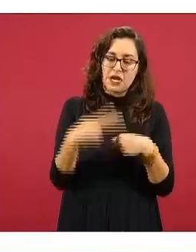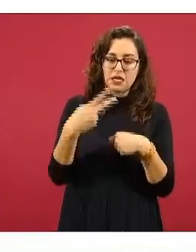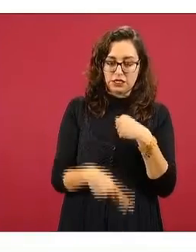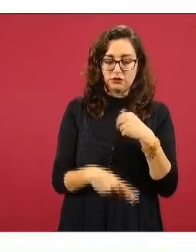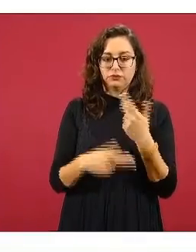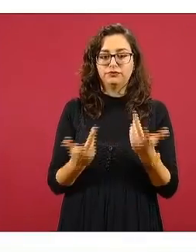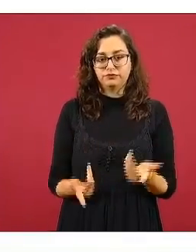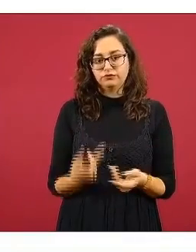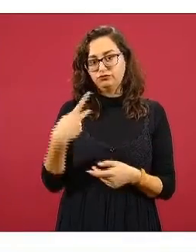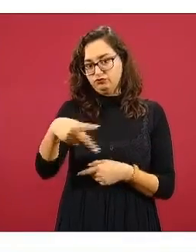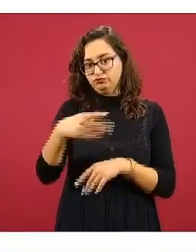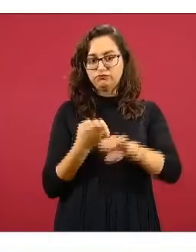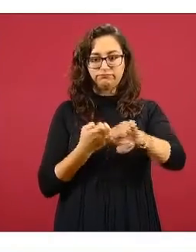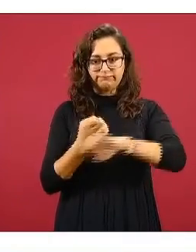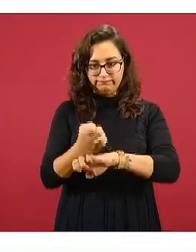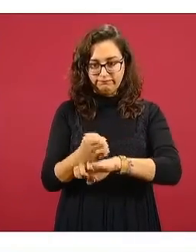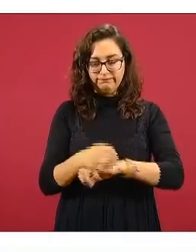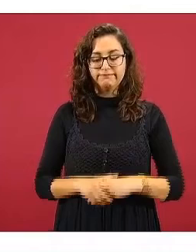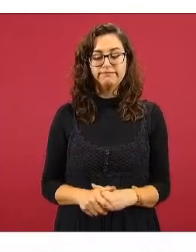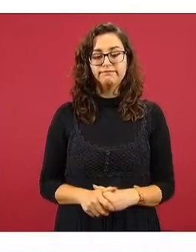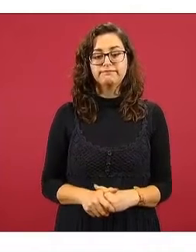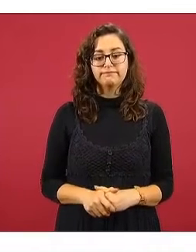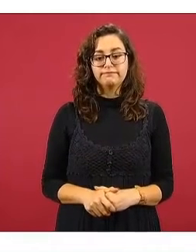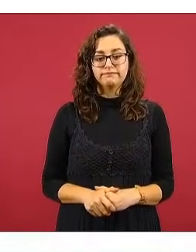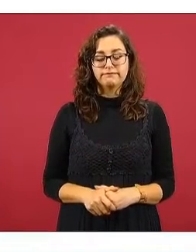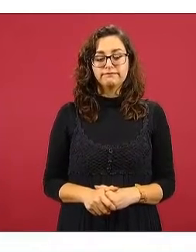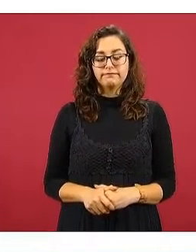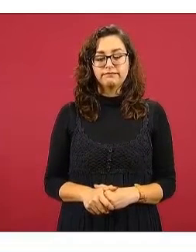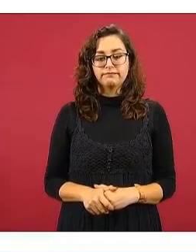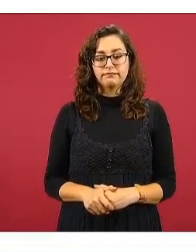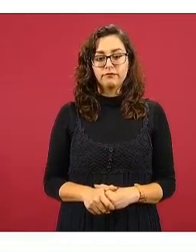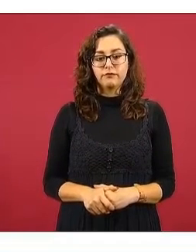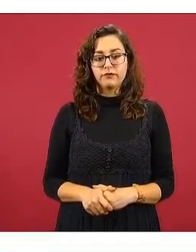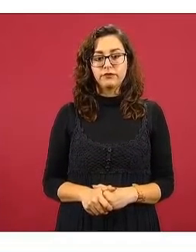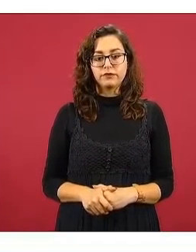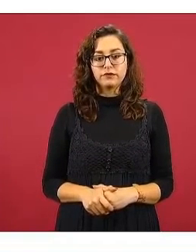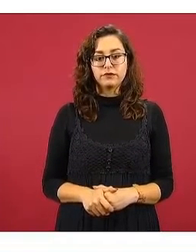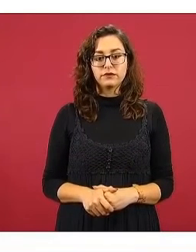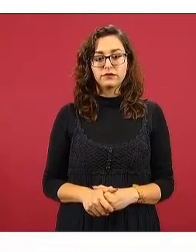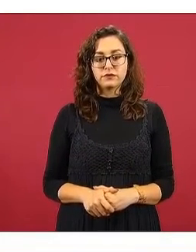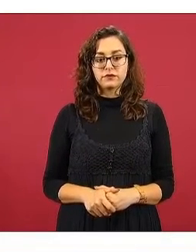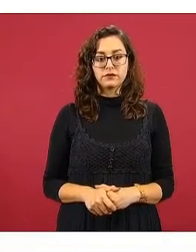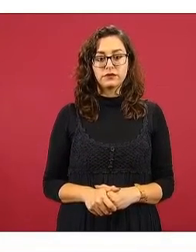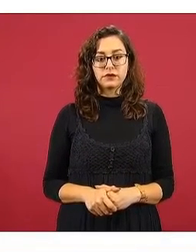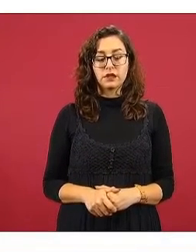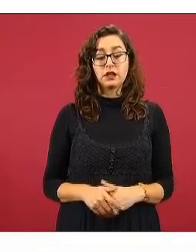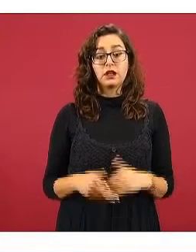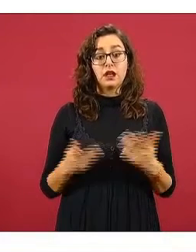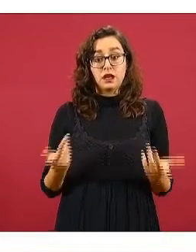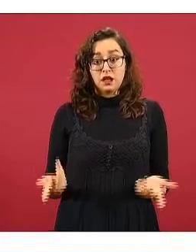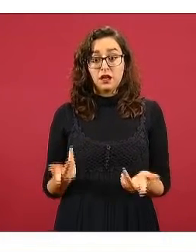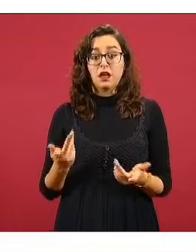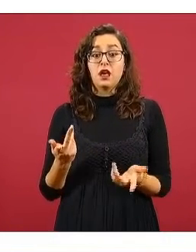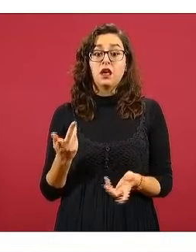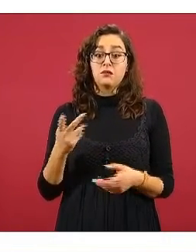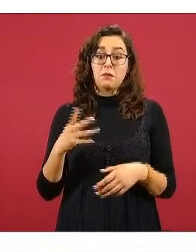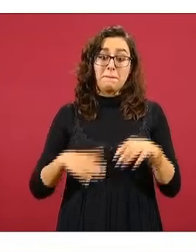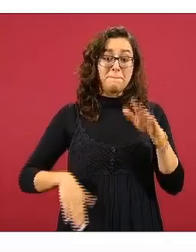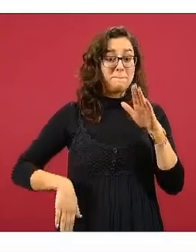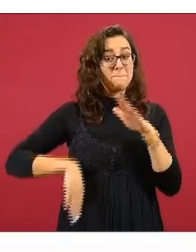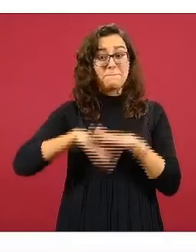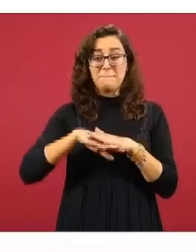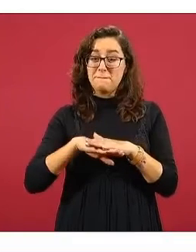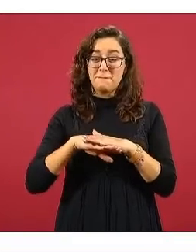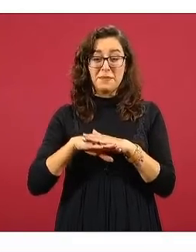en la cual se encuentran residiendo, recordando que a niveles de riesgo máximo y alto pues